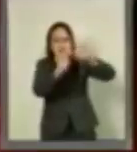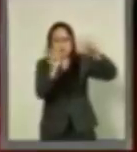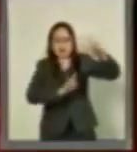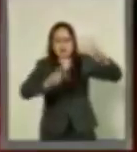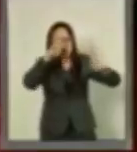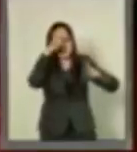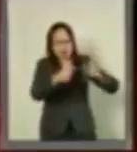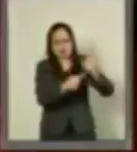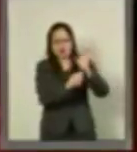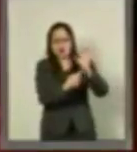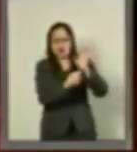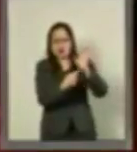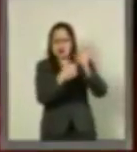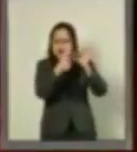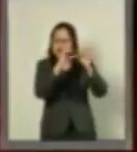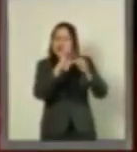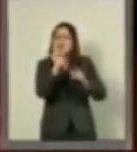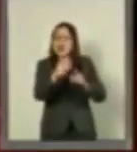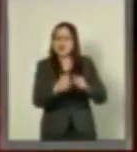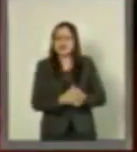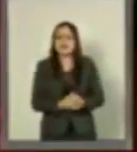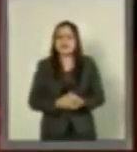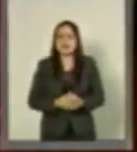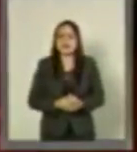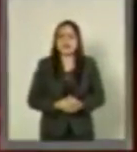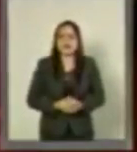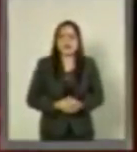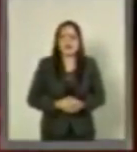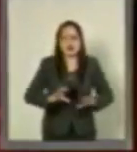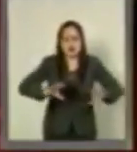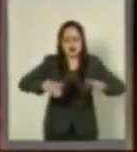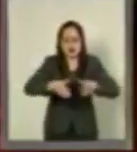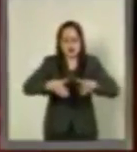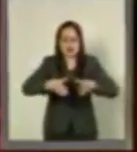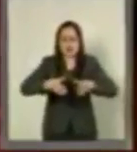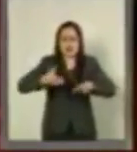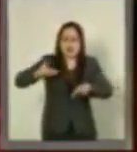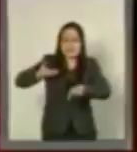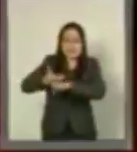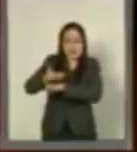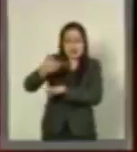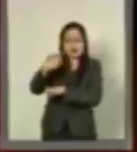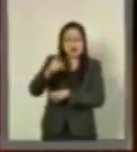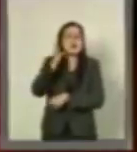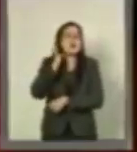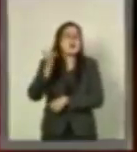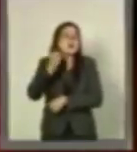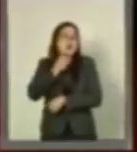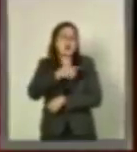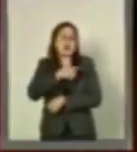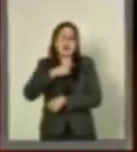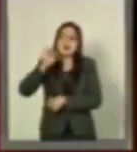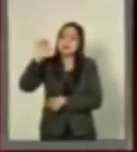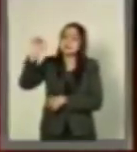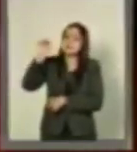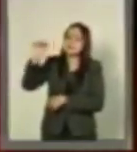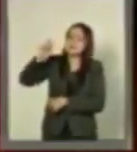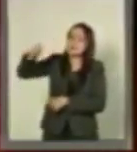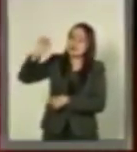Estados Unidos Mexicanos plantea que es el Congreso del Estado el que deberá de pedir el auxilio